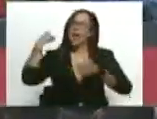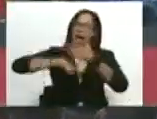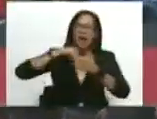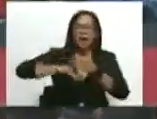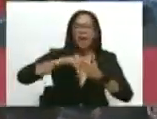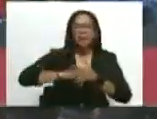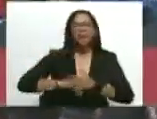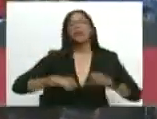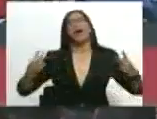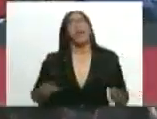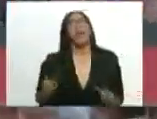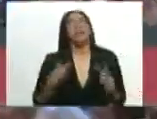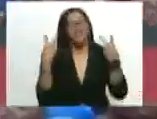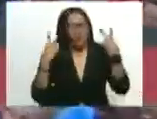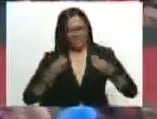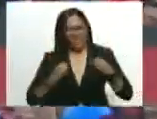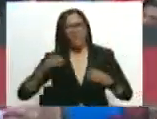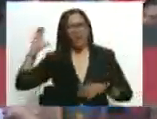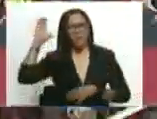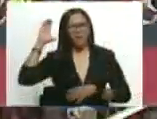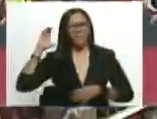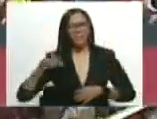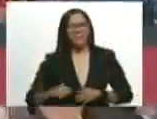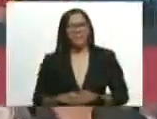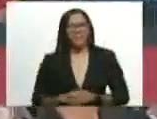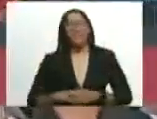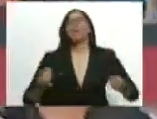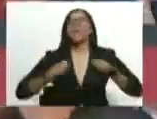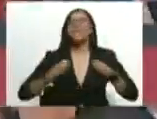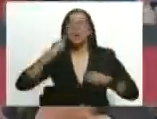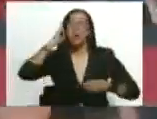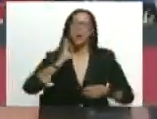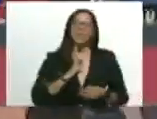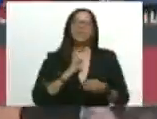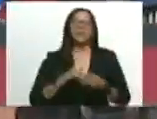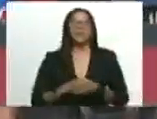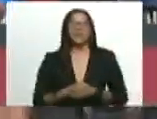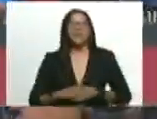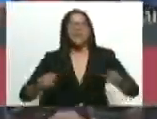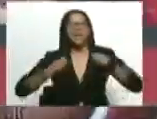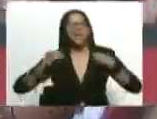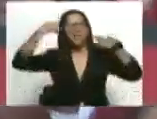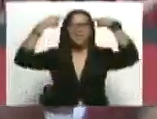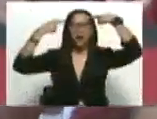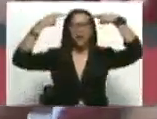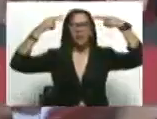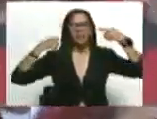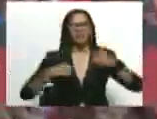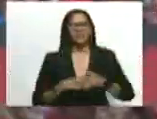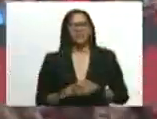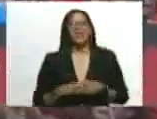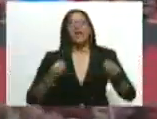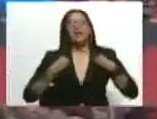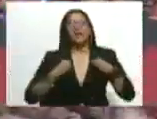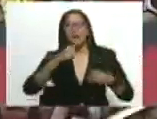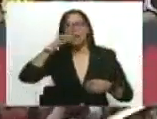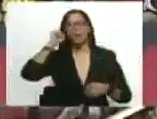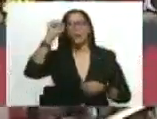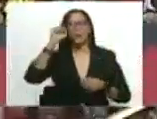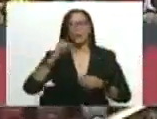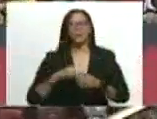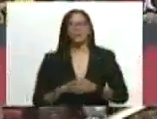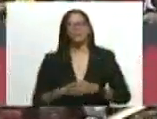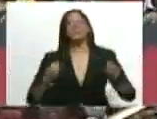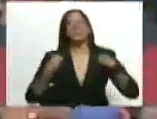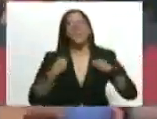bata lla patria que viva Bolívar que viva Chávez que viva maduro